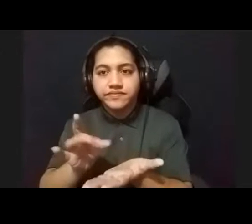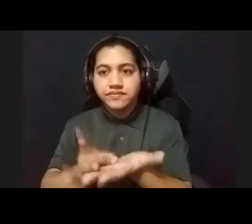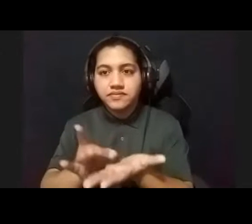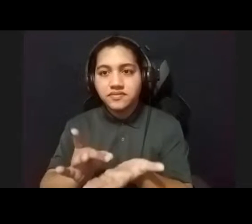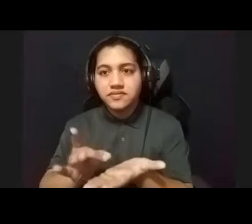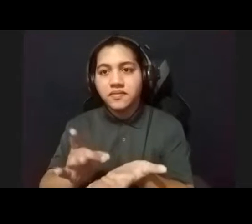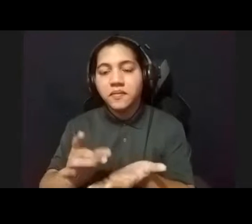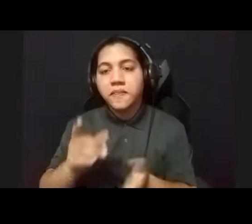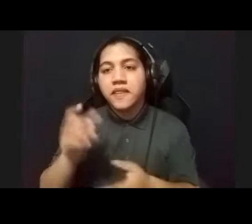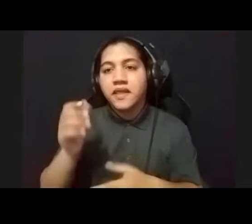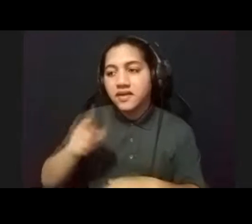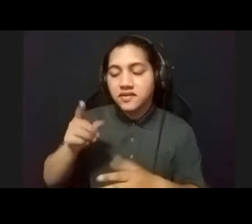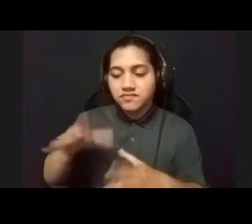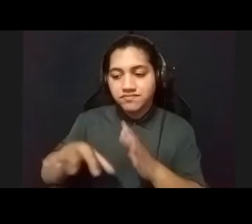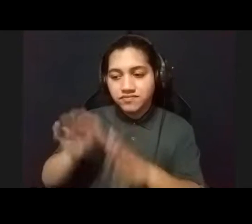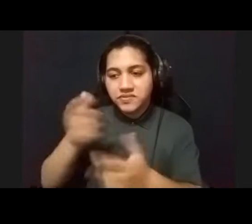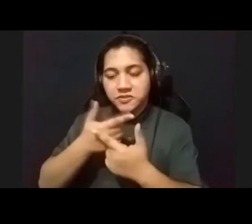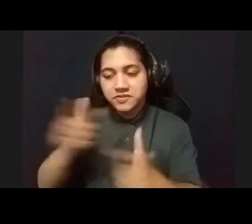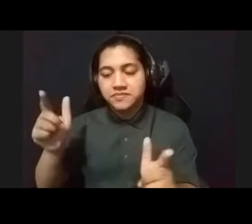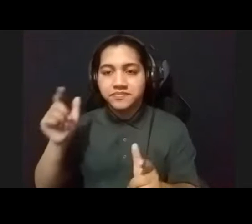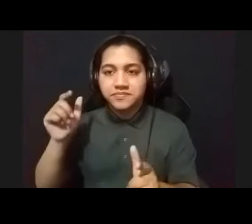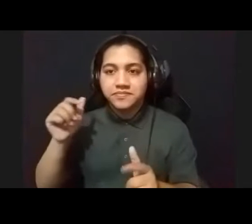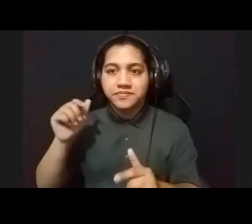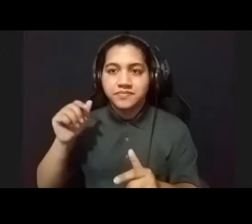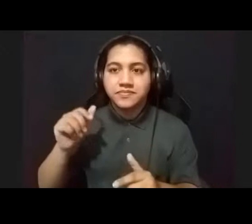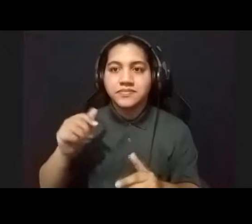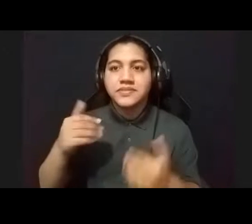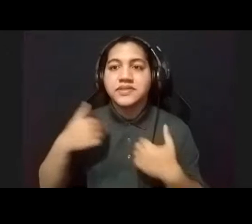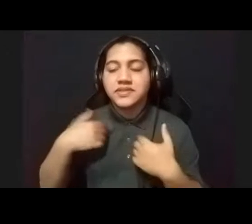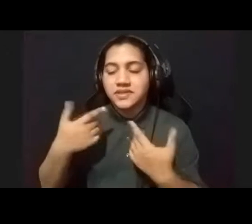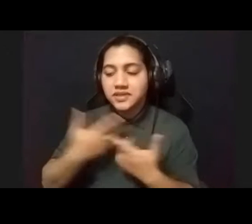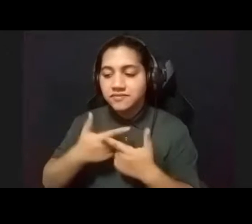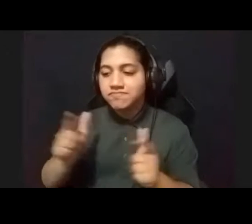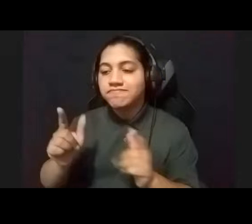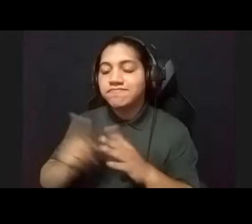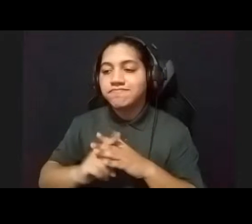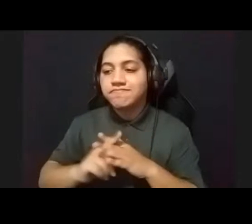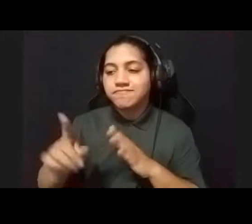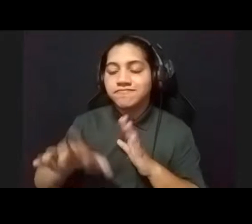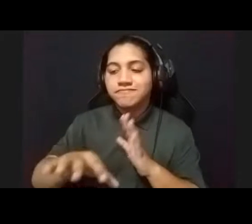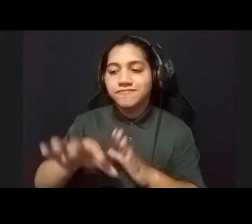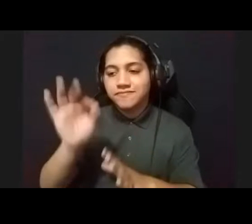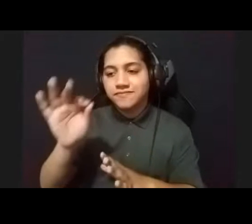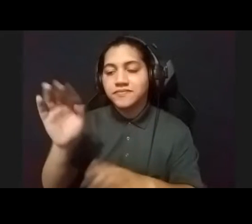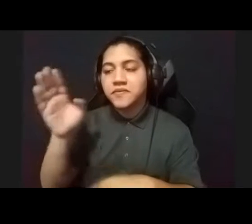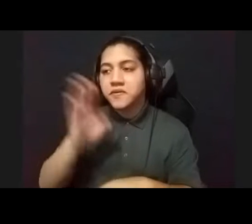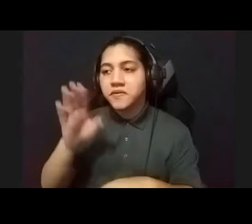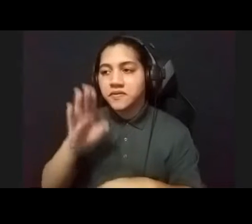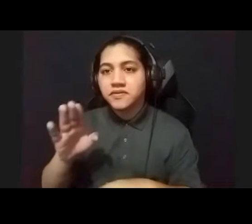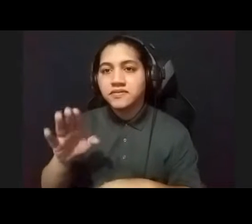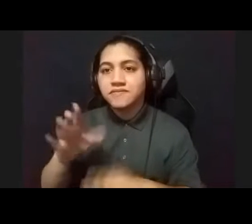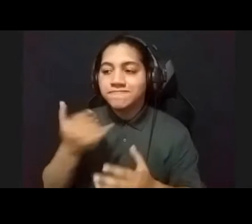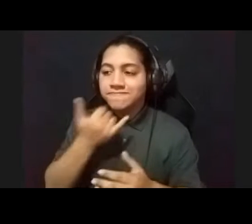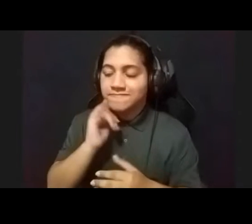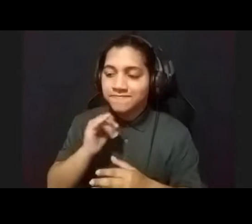encuentra es su libertad. Ella tiene la libertad de salir y de seleccionar y de buscar. Ah, me equivoqué, pero